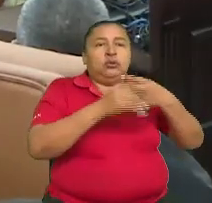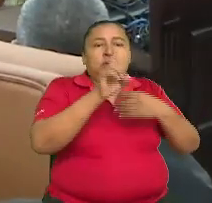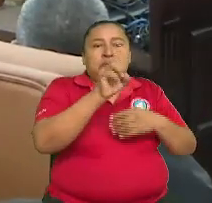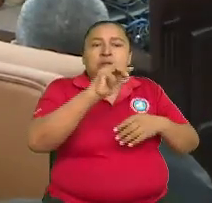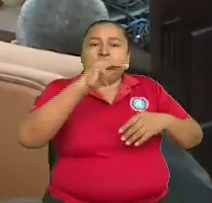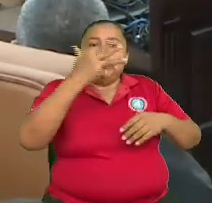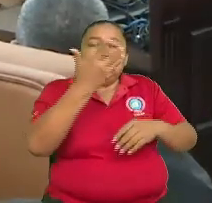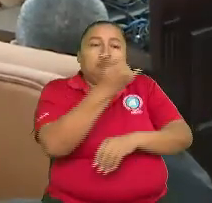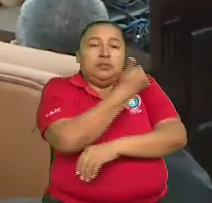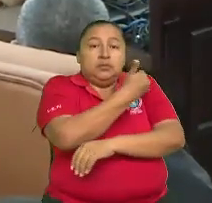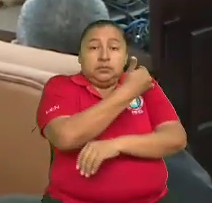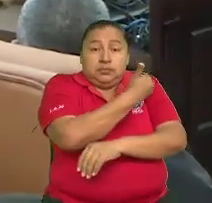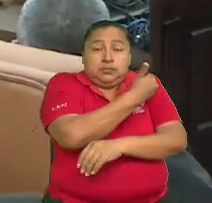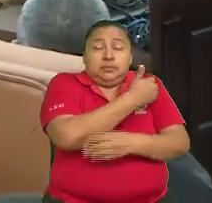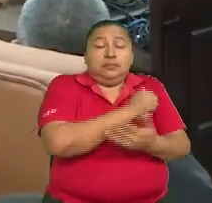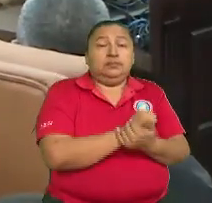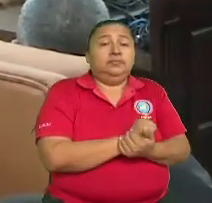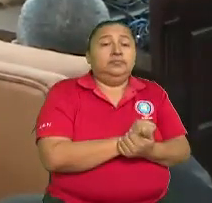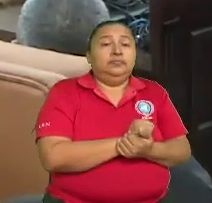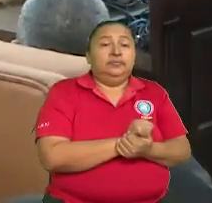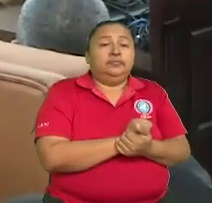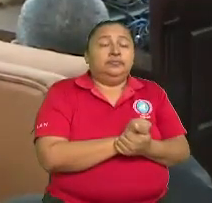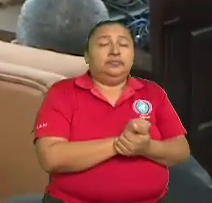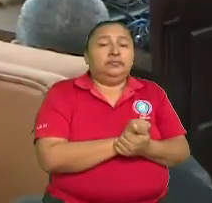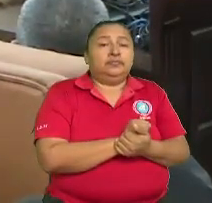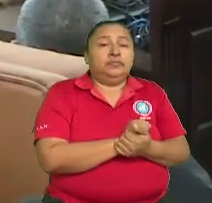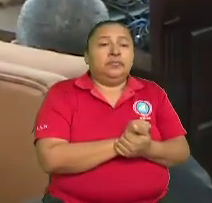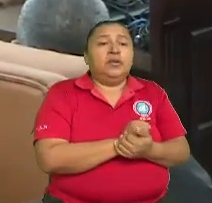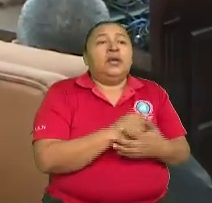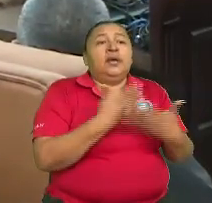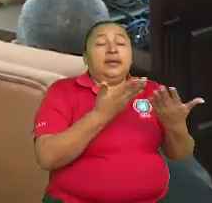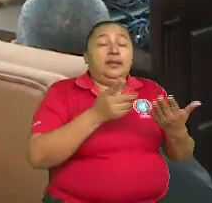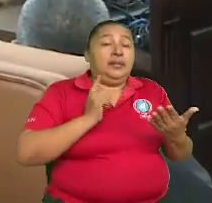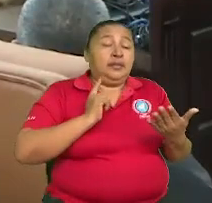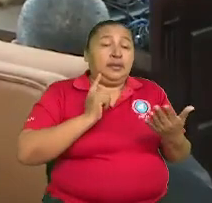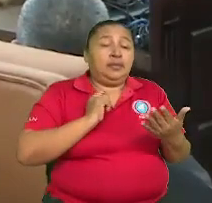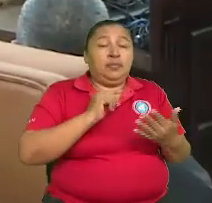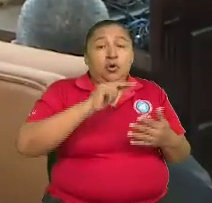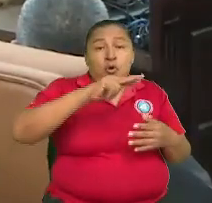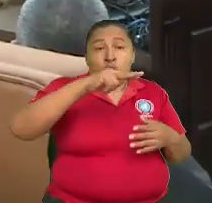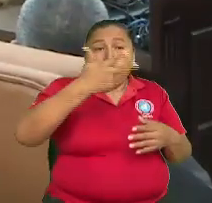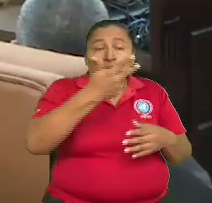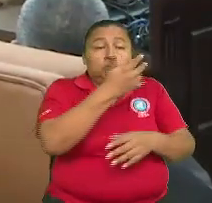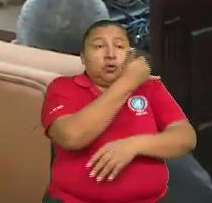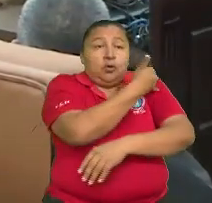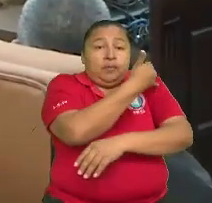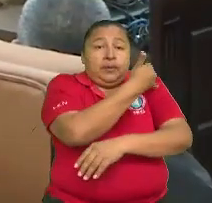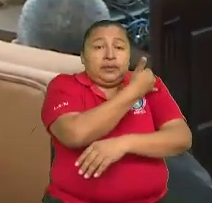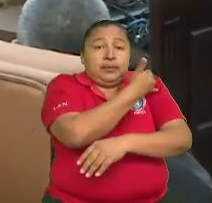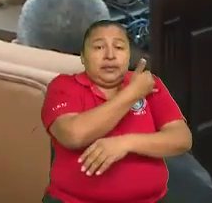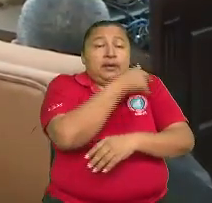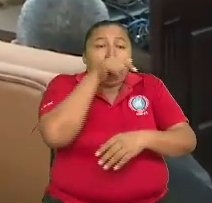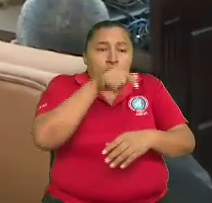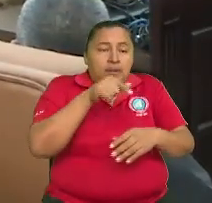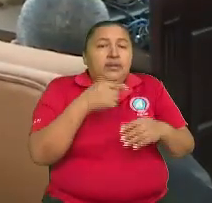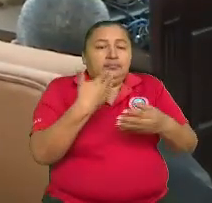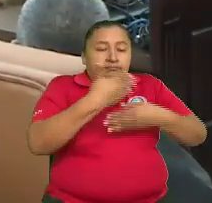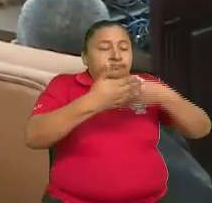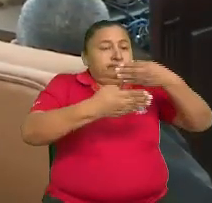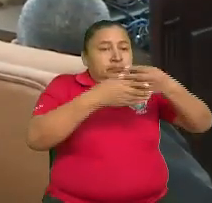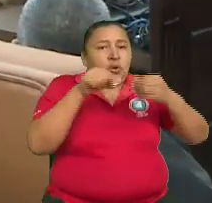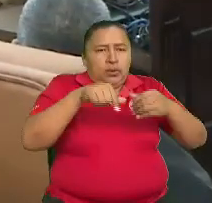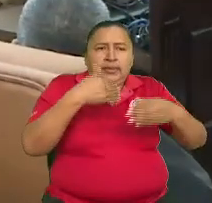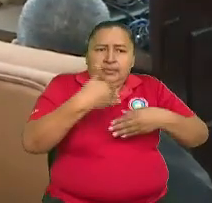19 hospitales y que tengamos 8 hospitales en línea de